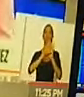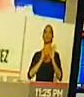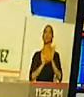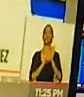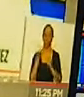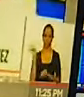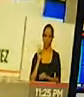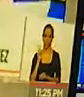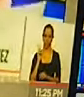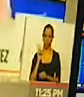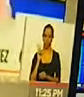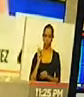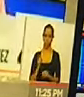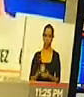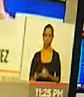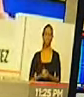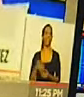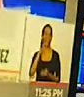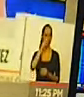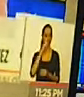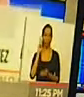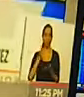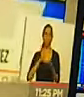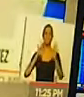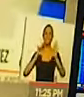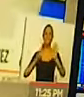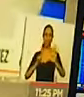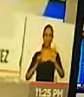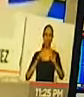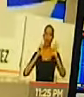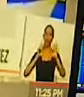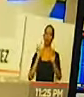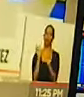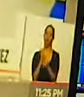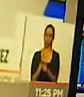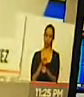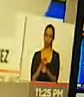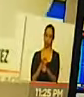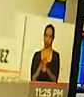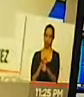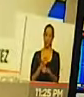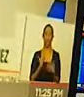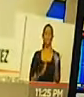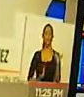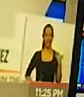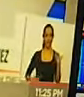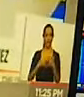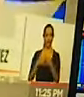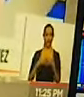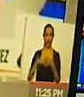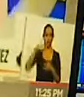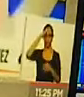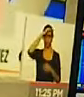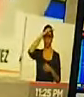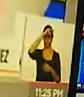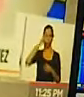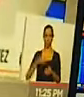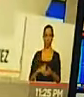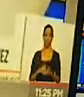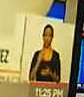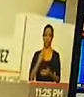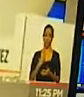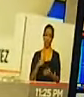Venezuela. En el año 2017, 8 de agosto, el presidente de los Estados Unidos, Donald Trump, dijo